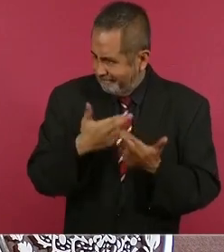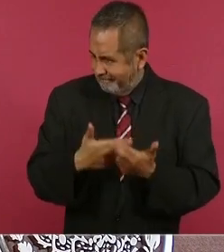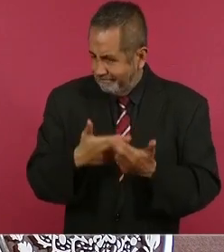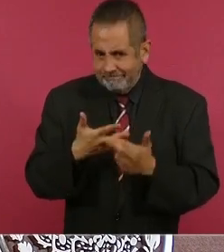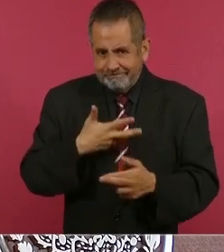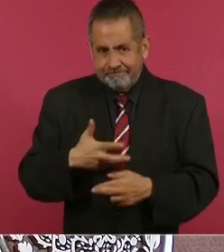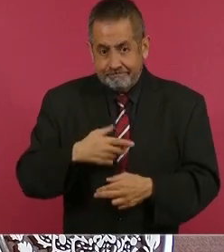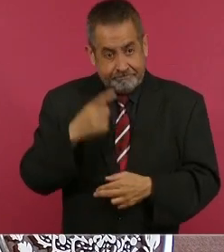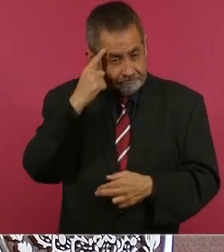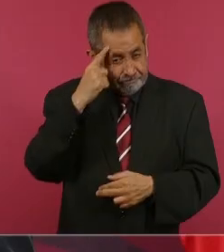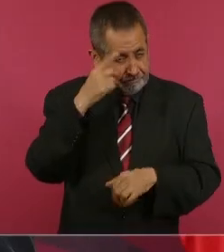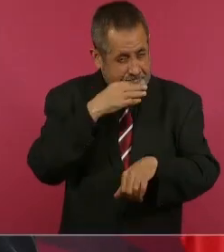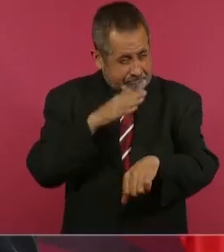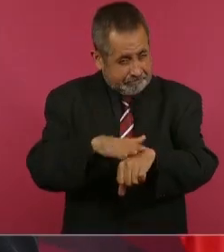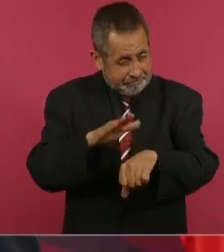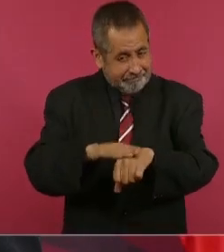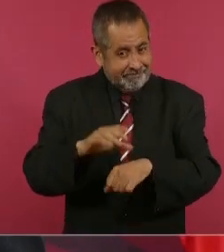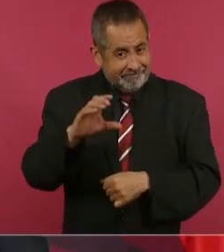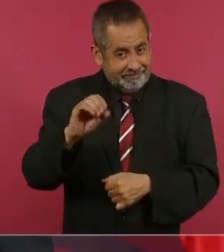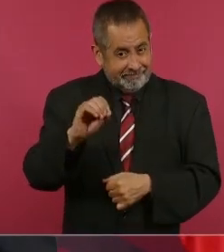El cobre.